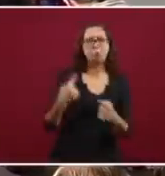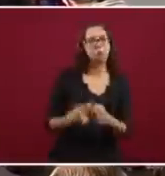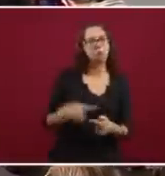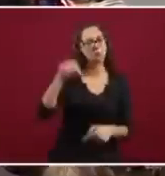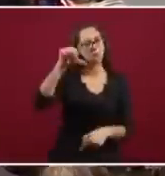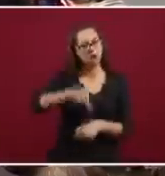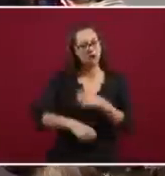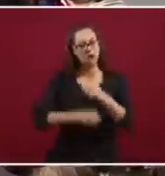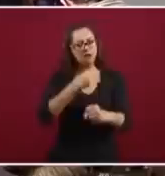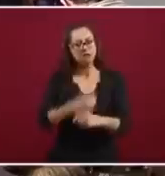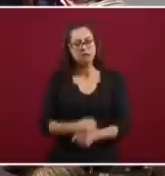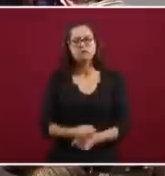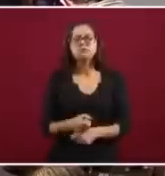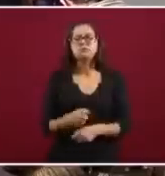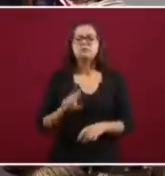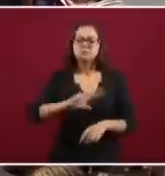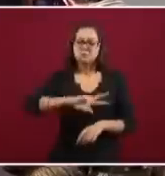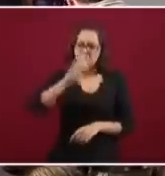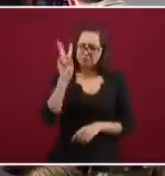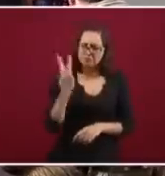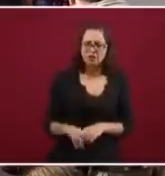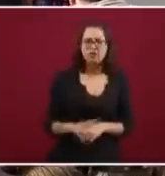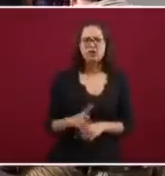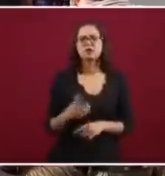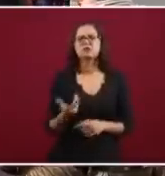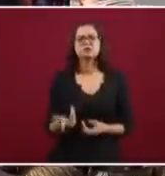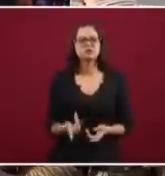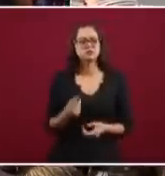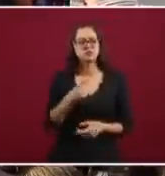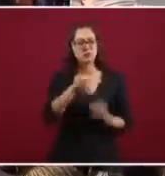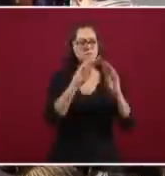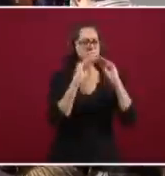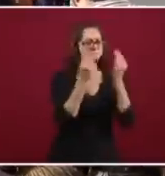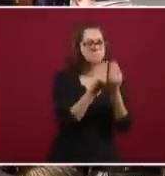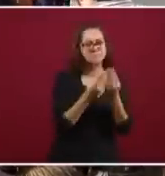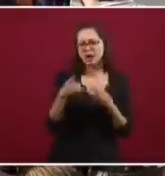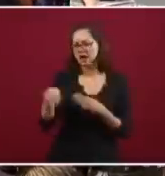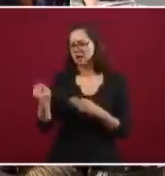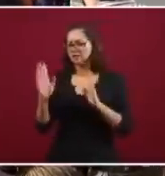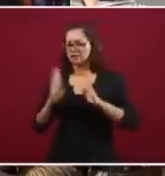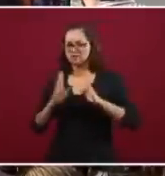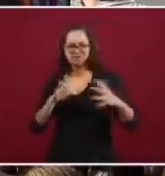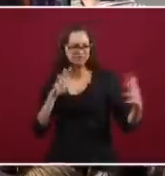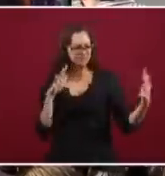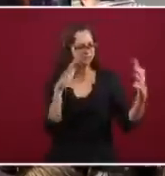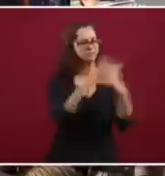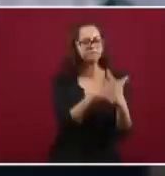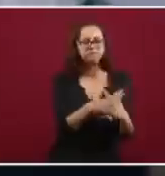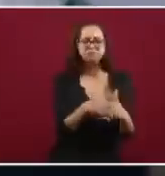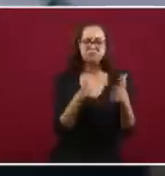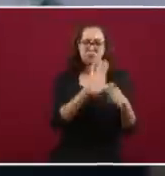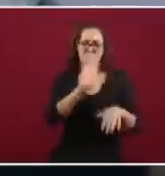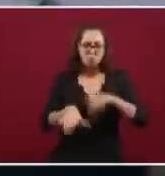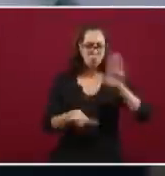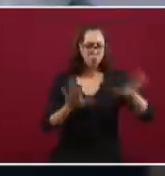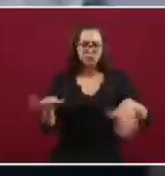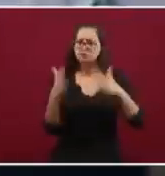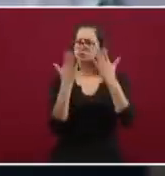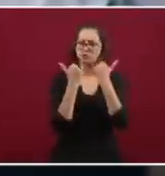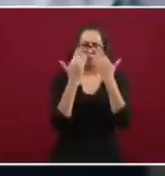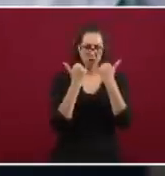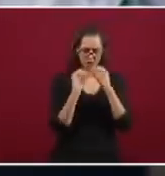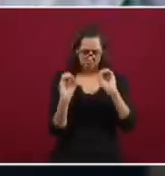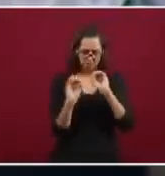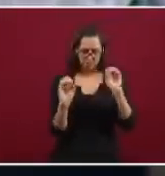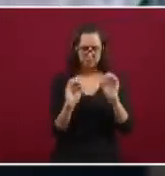Evidentemente no son muertes generadas en enfrentamientos con el crimen organizado, porque la instrucción es que no suceda. Eso significa entonces